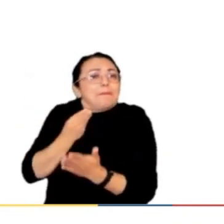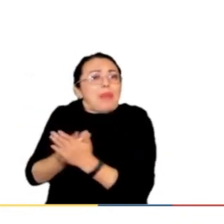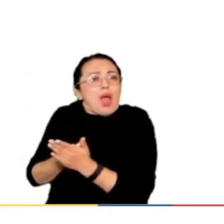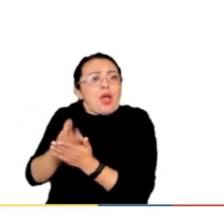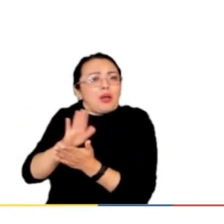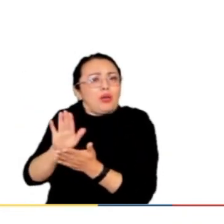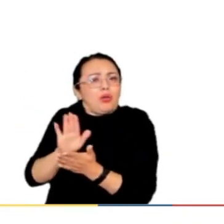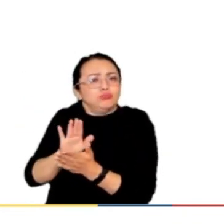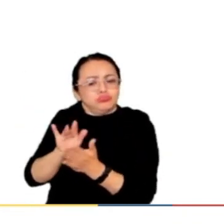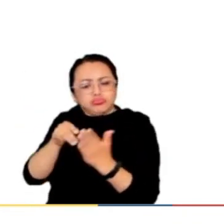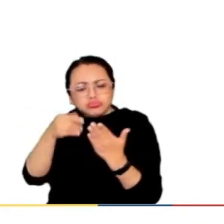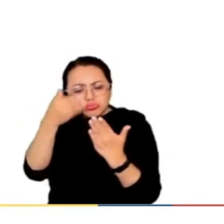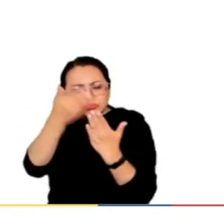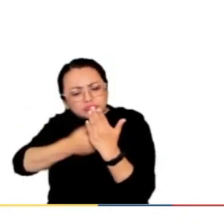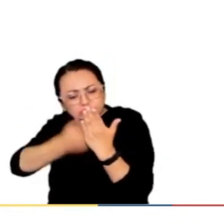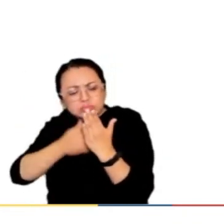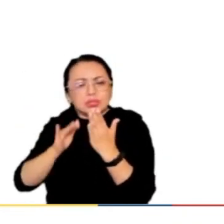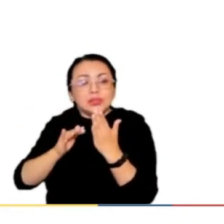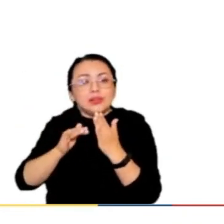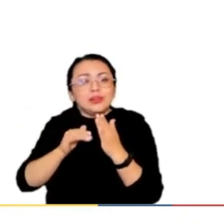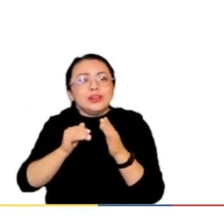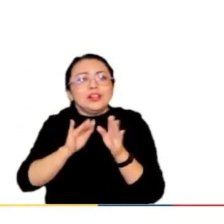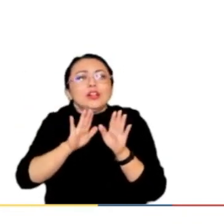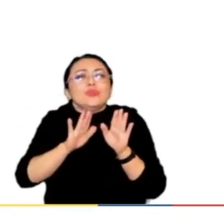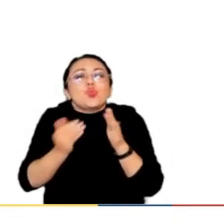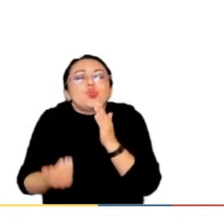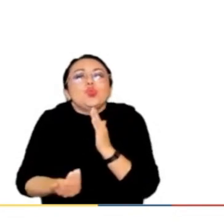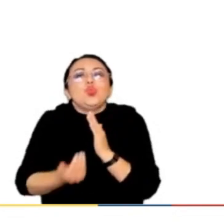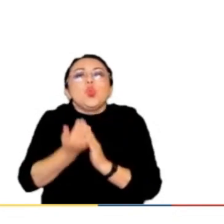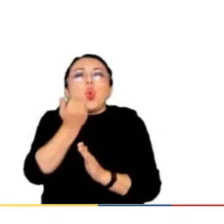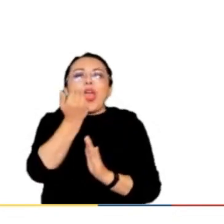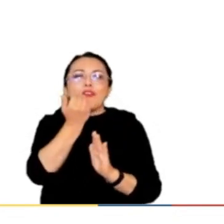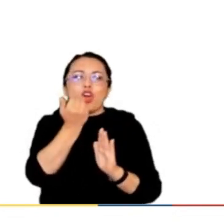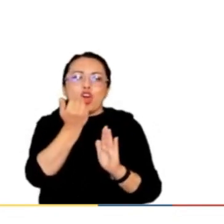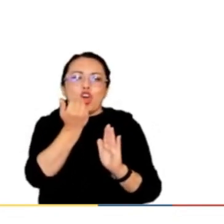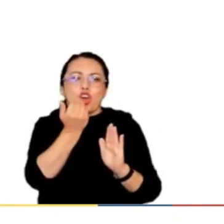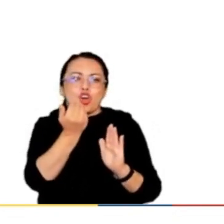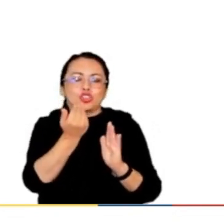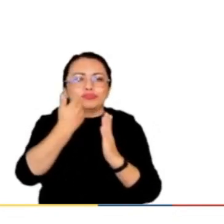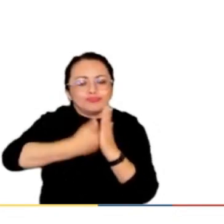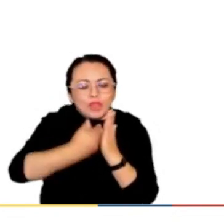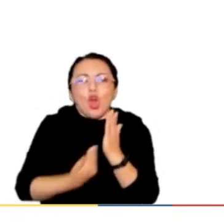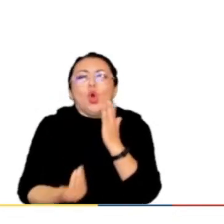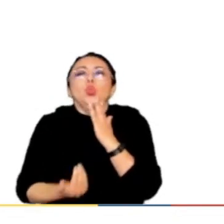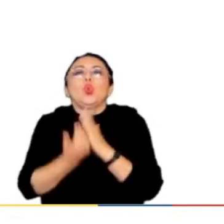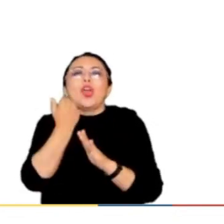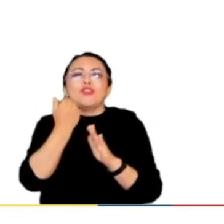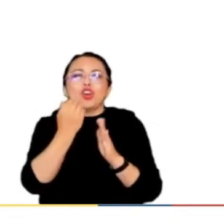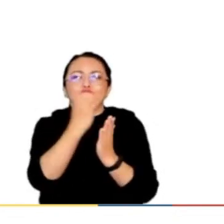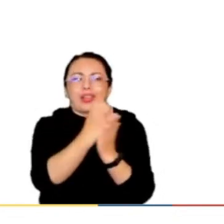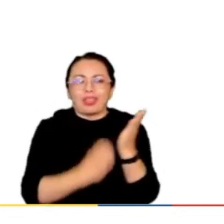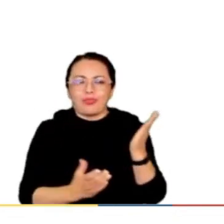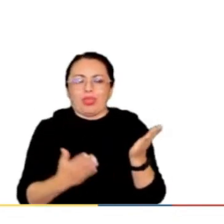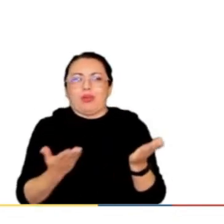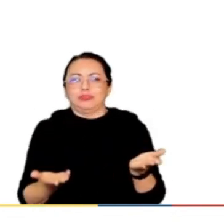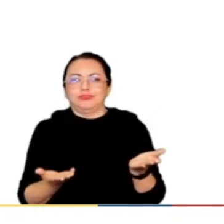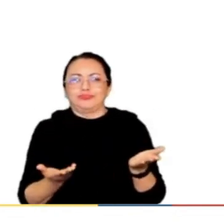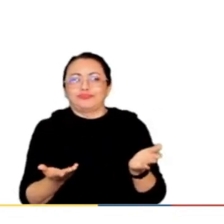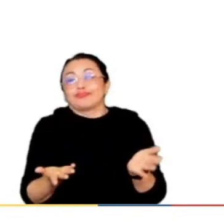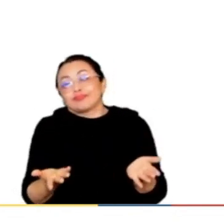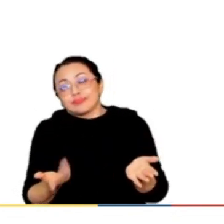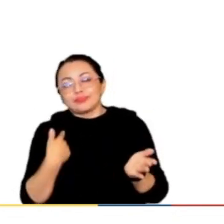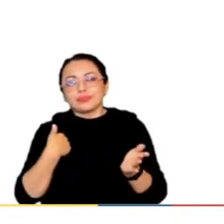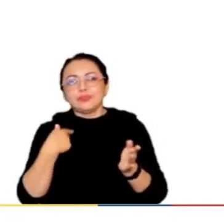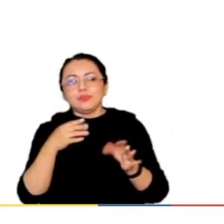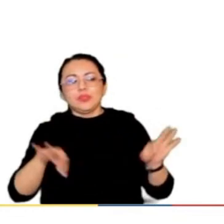Entonces, la exigencia de nuevos requisitos y de nuevas facturas y nuevos certificados, llama la